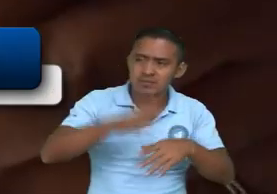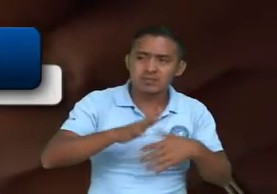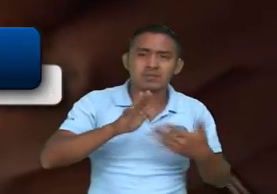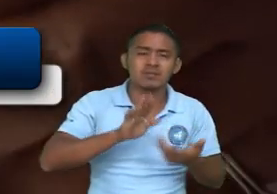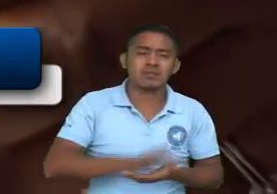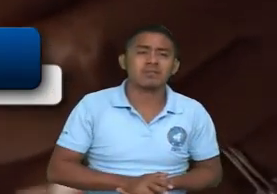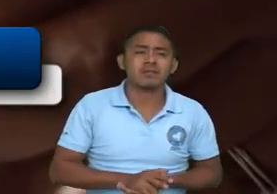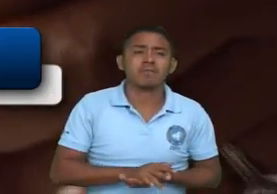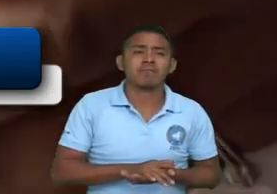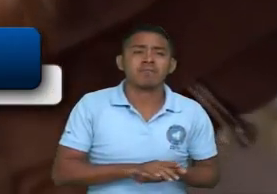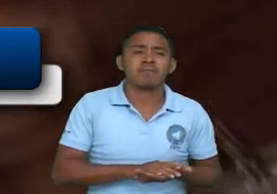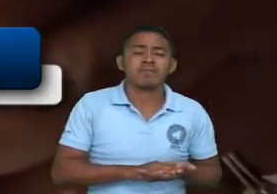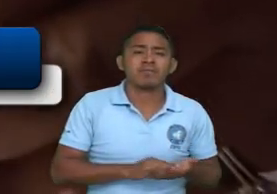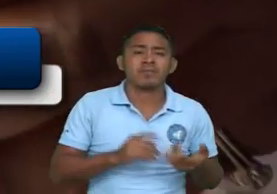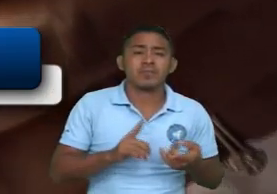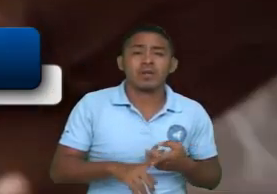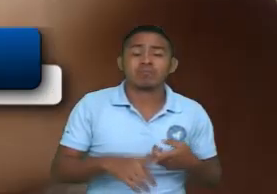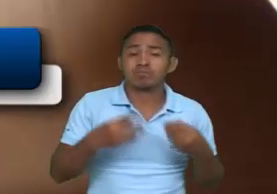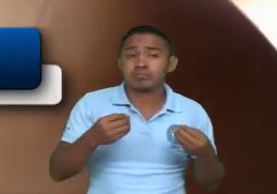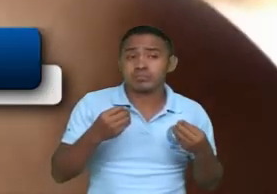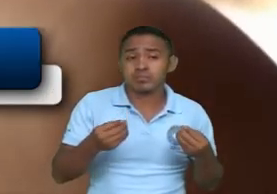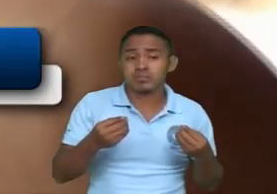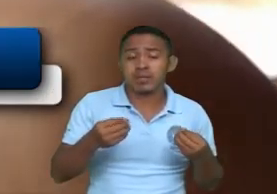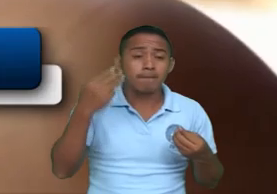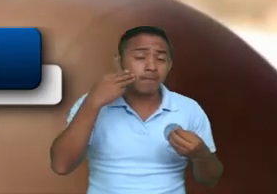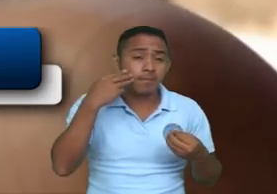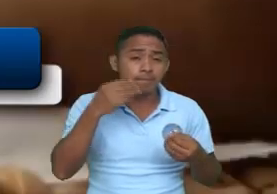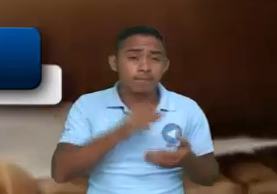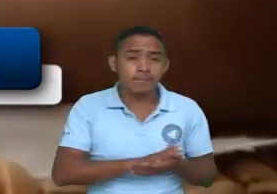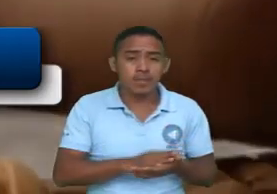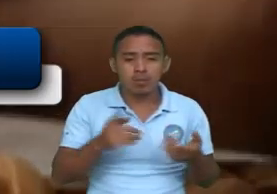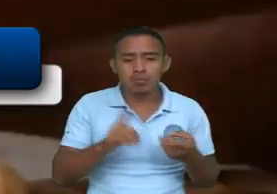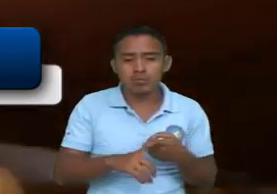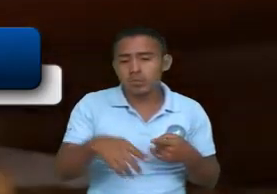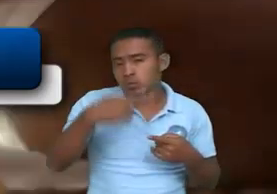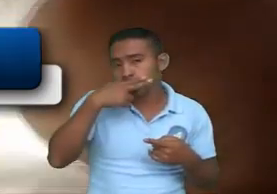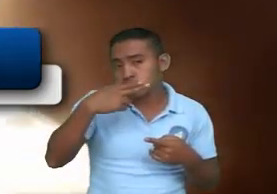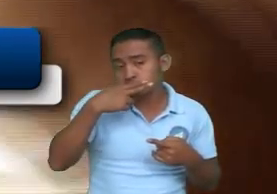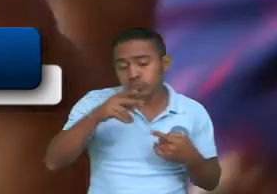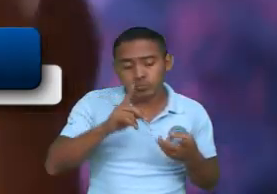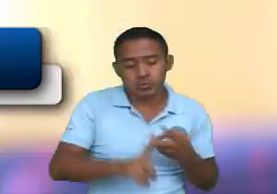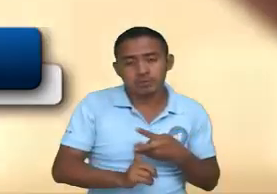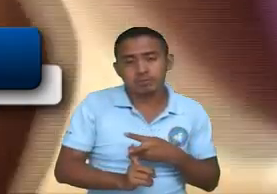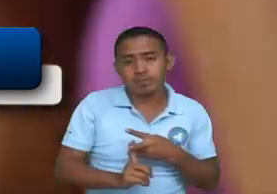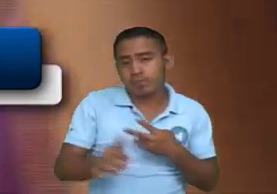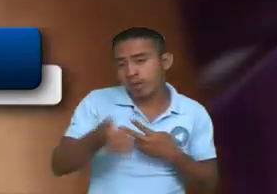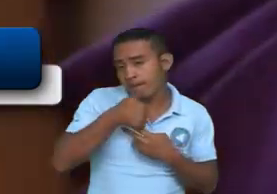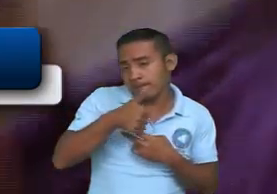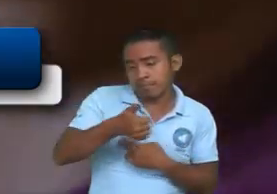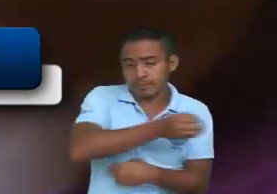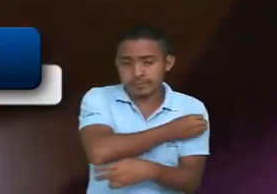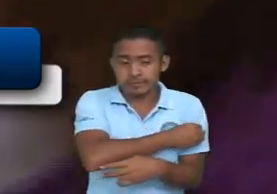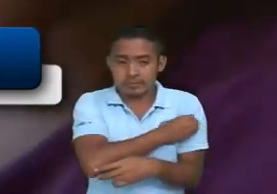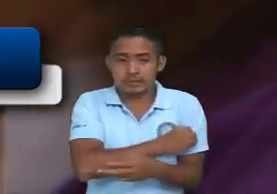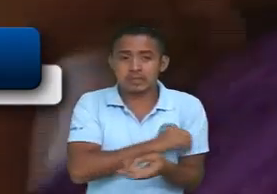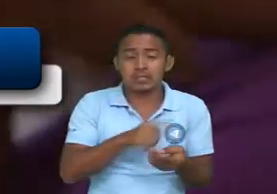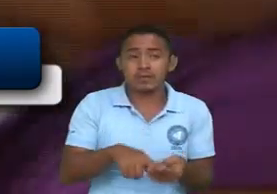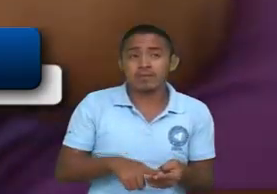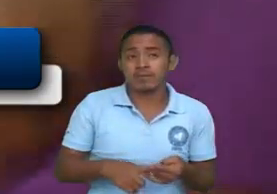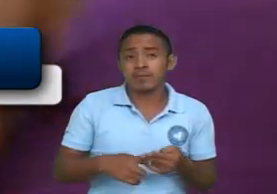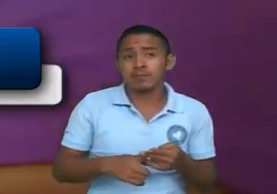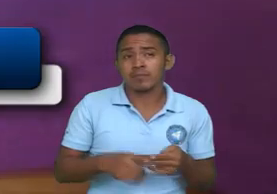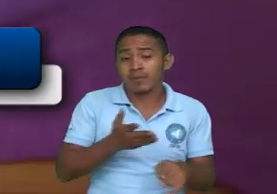ni demasiado calientes. Eso es muy importante. Y lo otro pues son los factores que tienen que ver propiamente con las mamás. Como ya